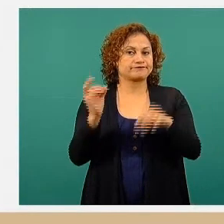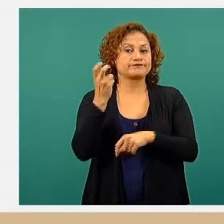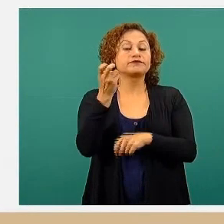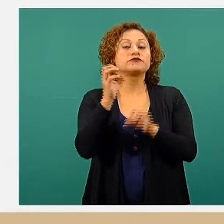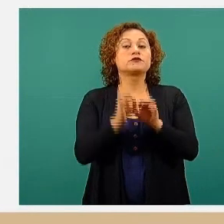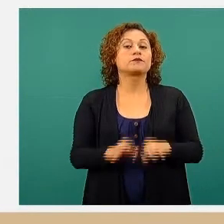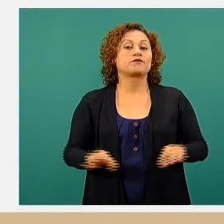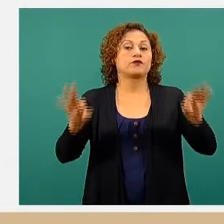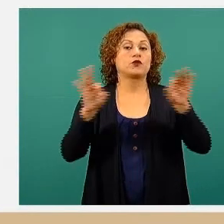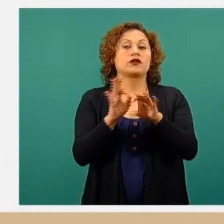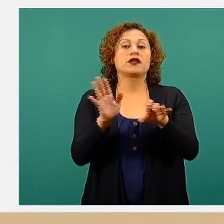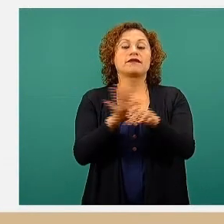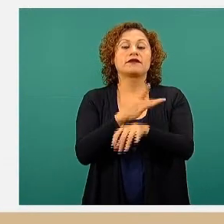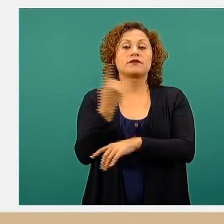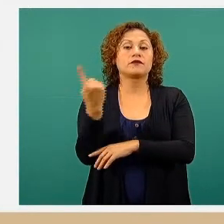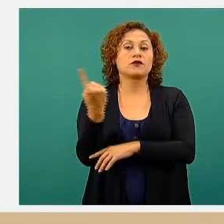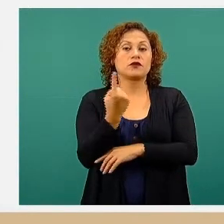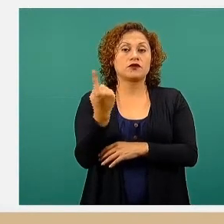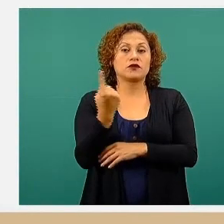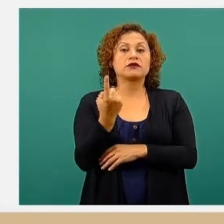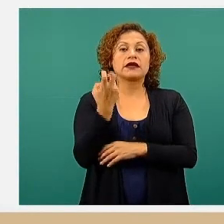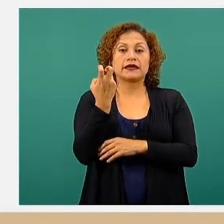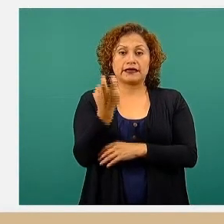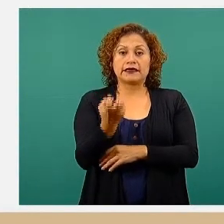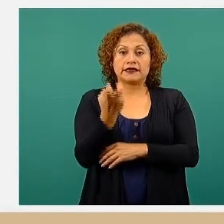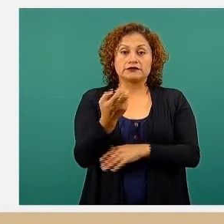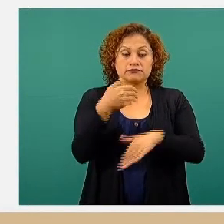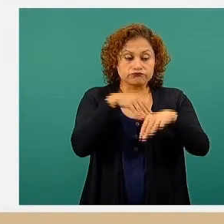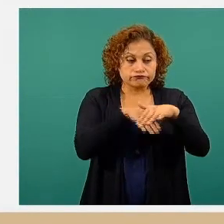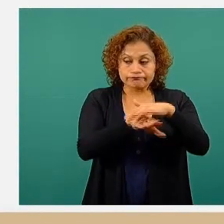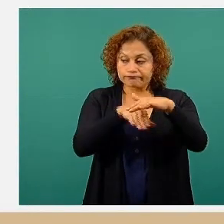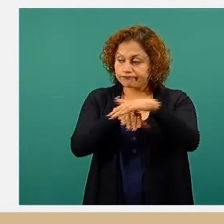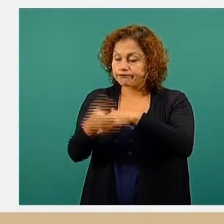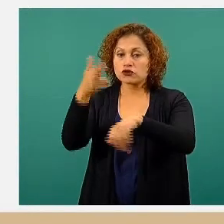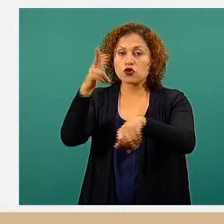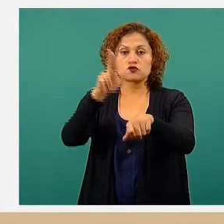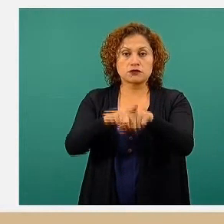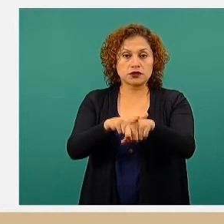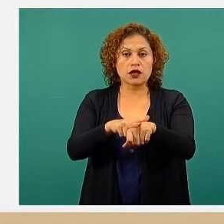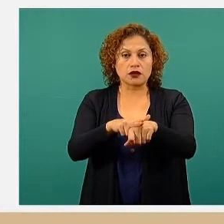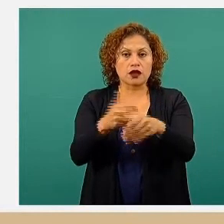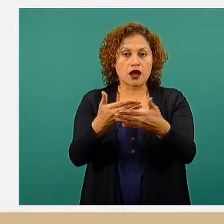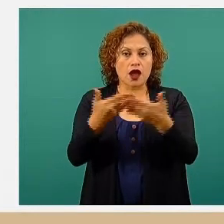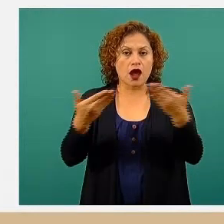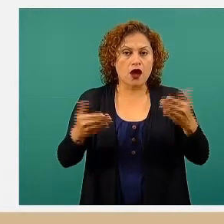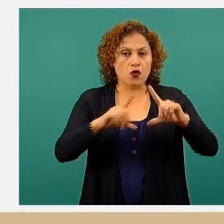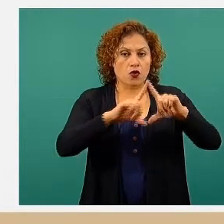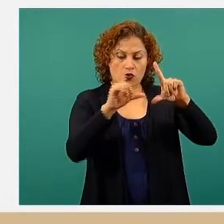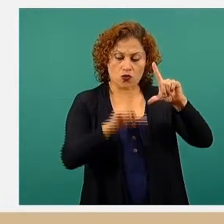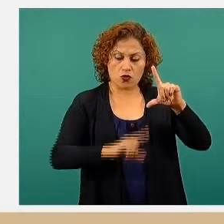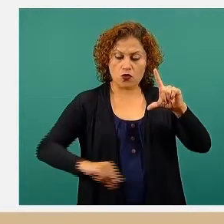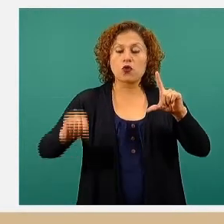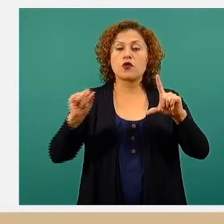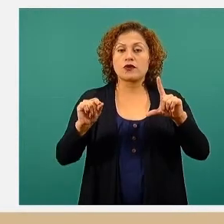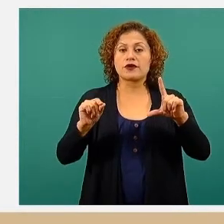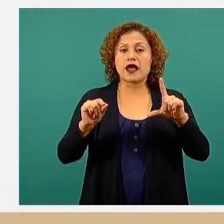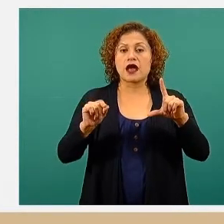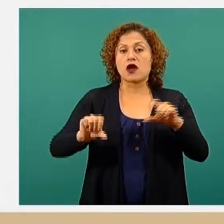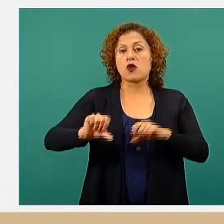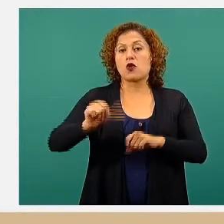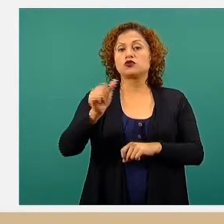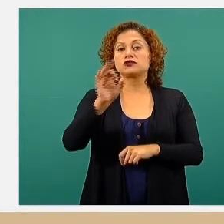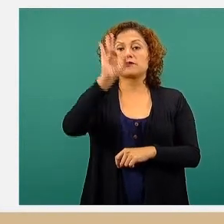podemos ver es cómo la ocupación hospitalaria está en 11% de camas generales, esto es, de